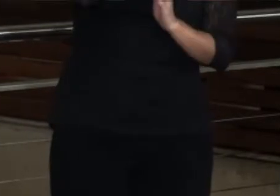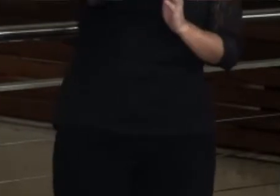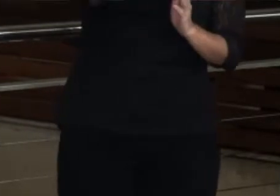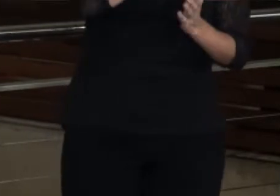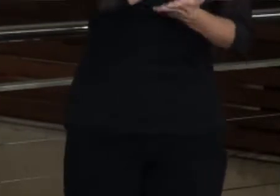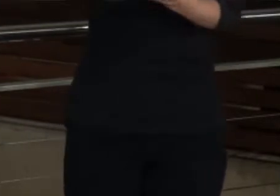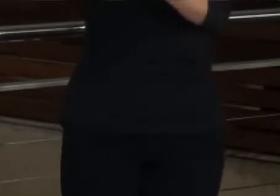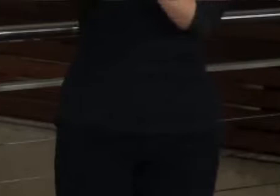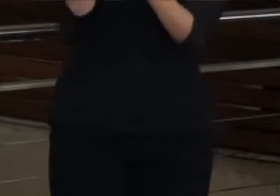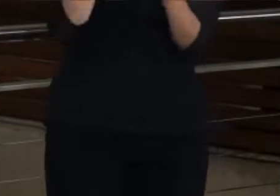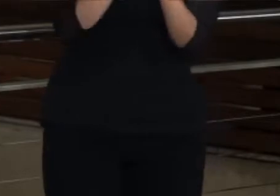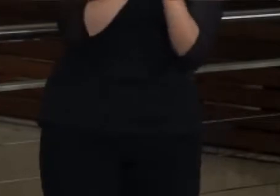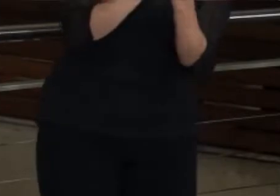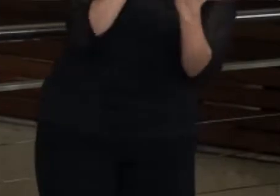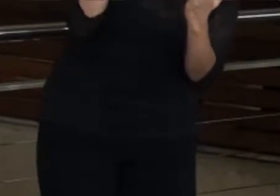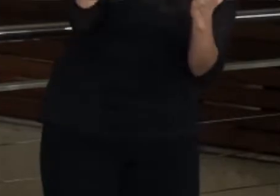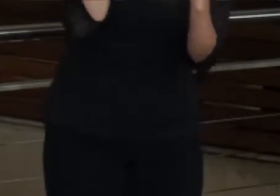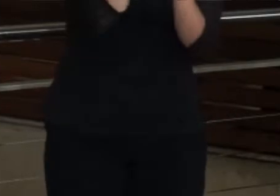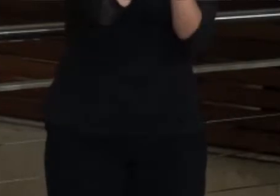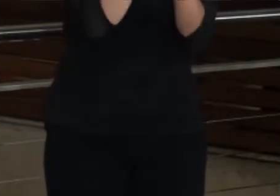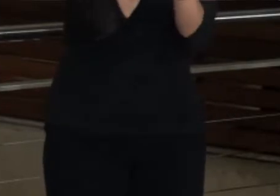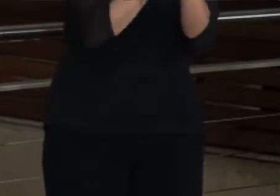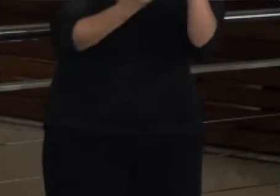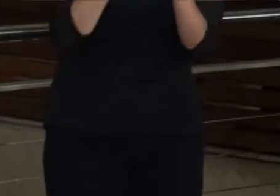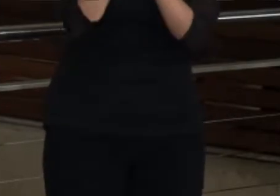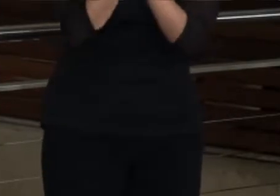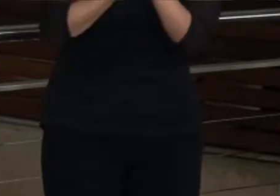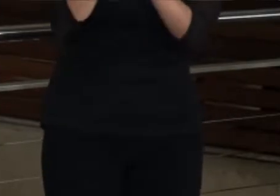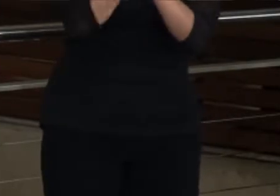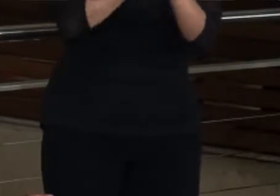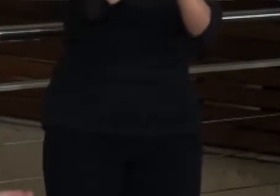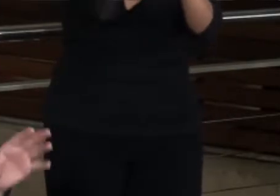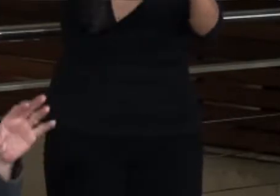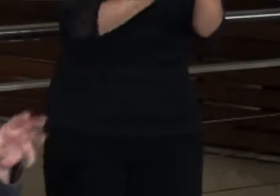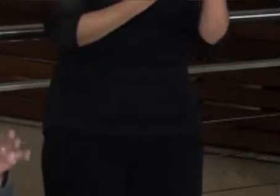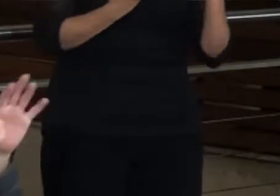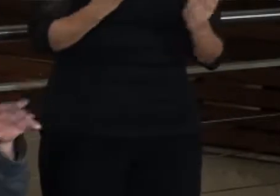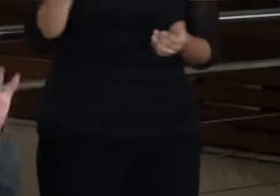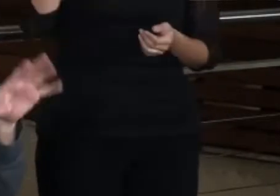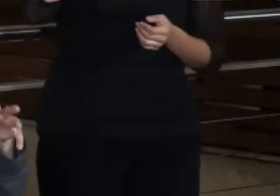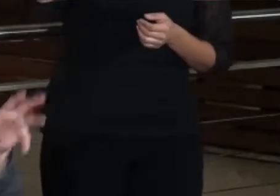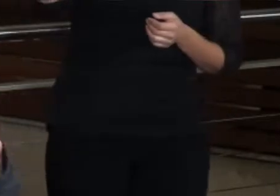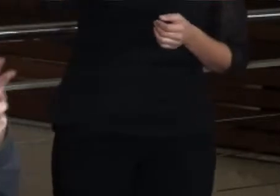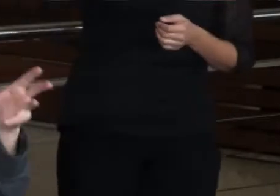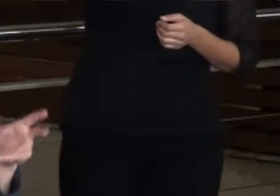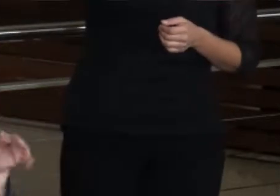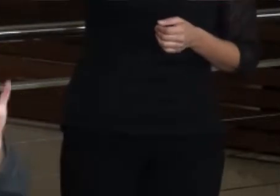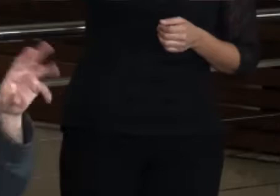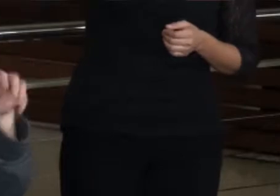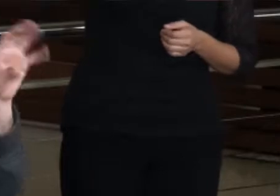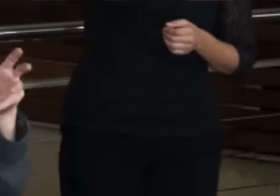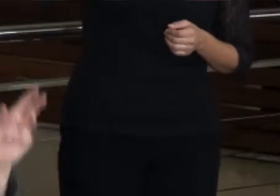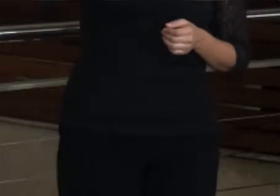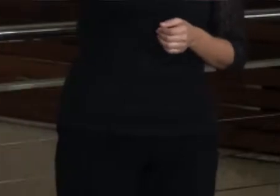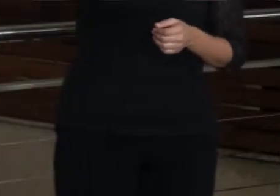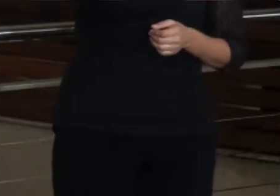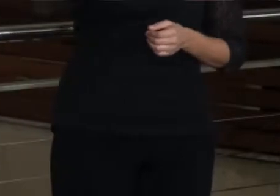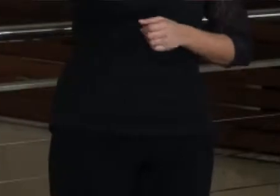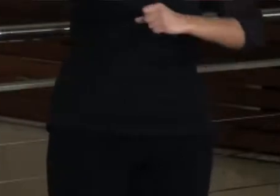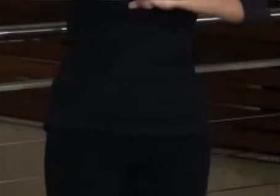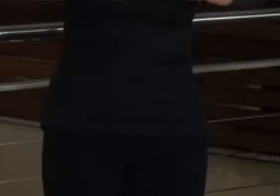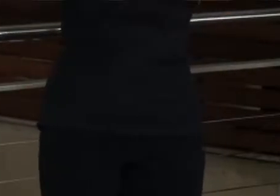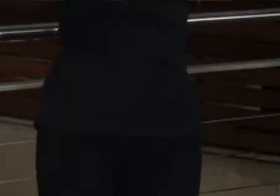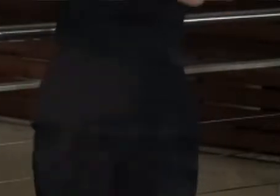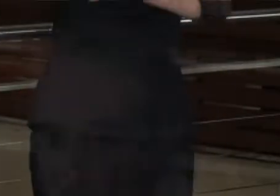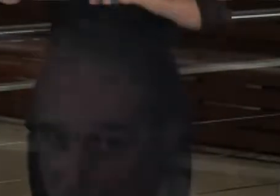con águilas y ahí una vez una señora que estaba al borde del río y le estaba haciendo algo a otra señora con humo y